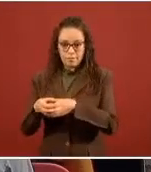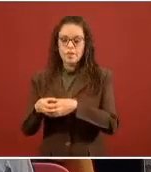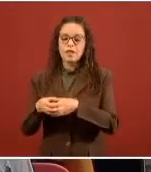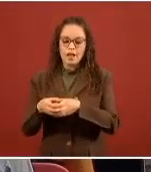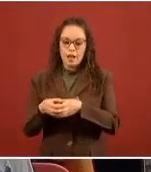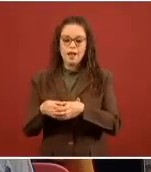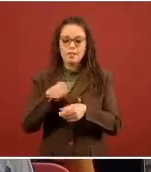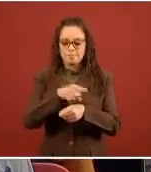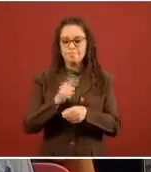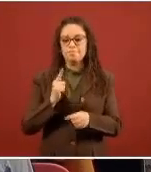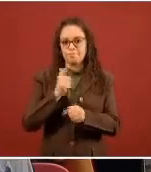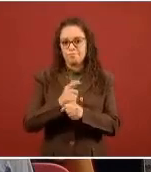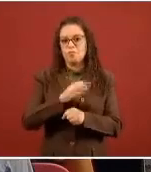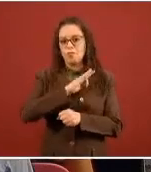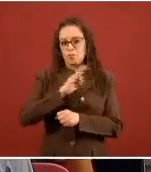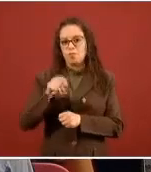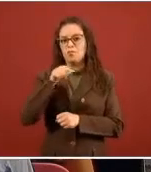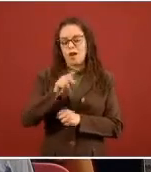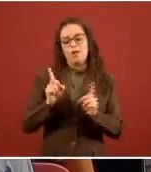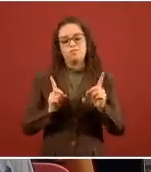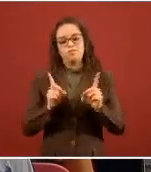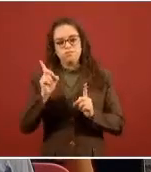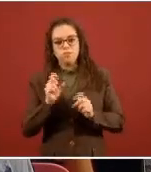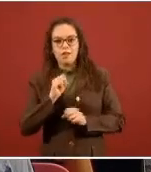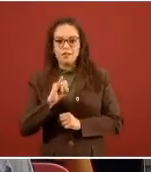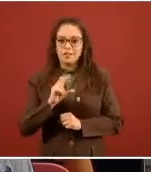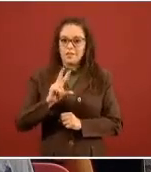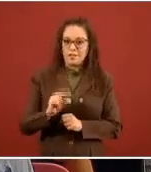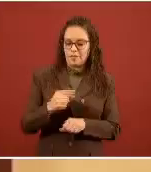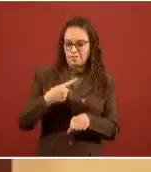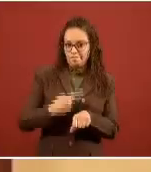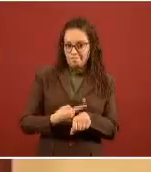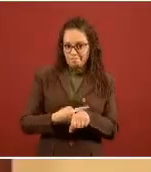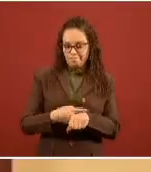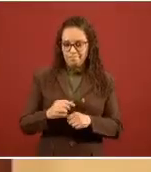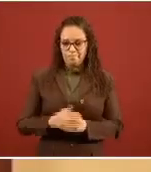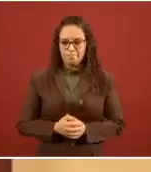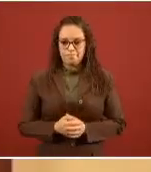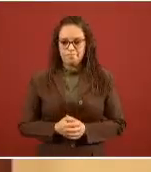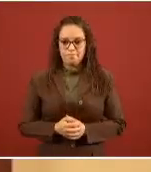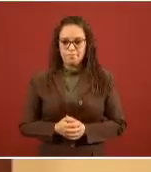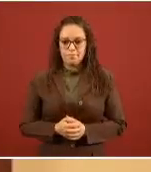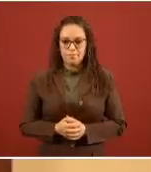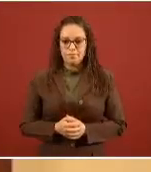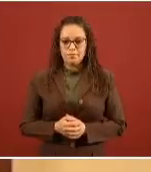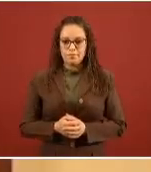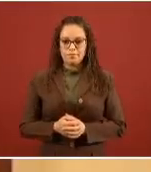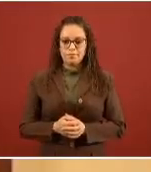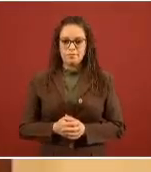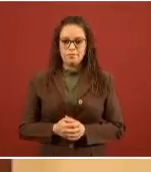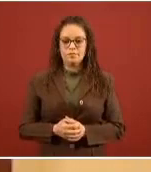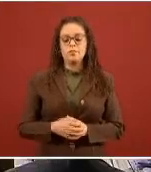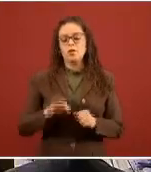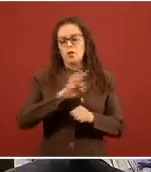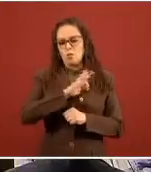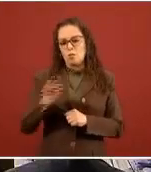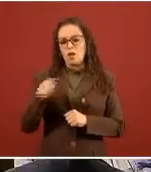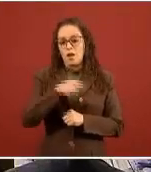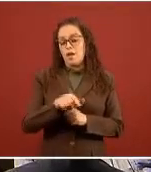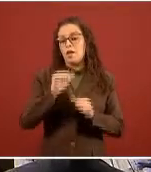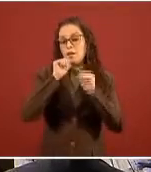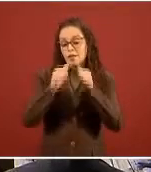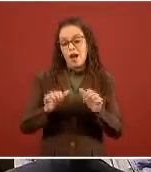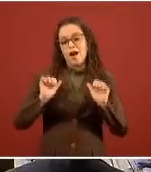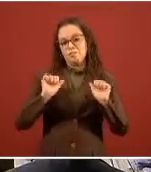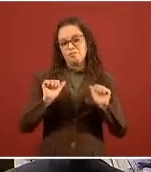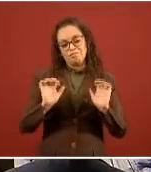casos sospechosos de la enfermedad, más allá que muchos de estos, tarde que temprano, se vayan también a descartar. Y en la siguiente, que es